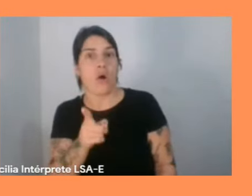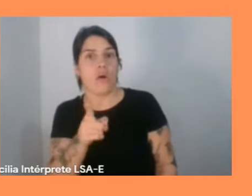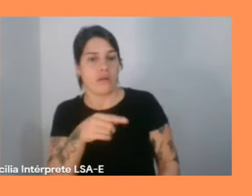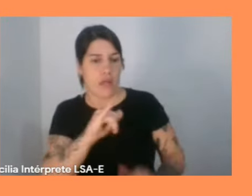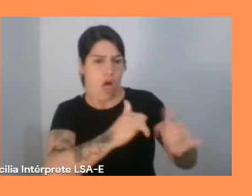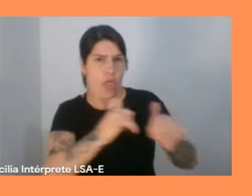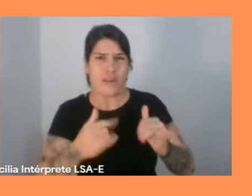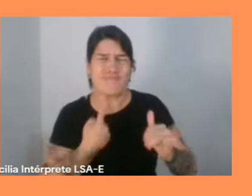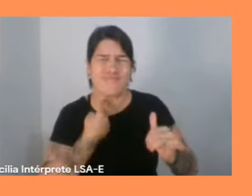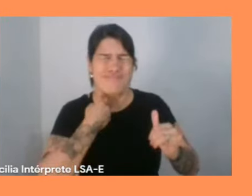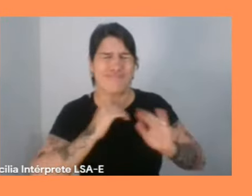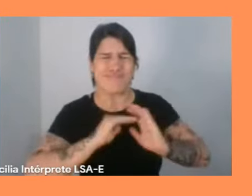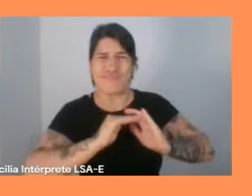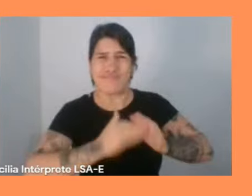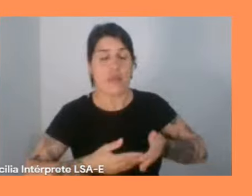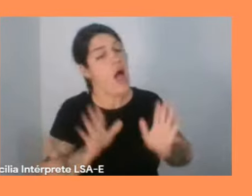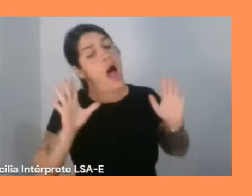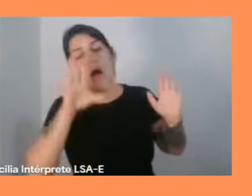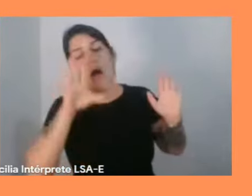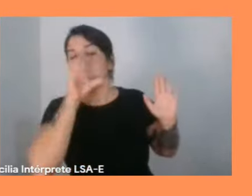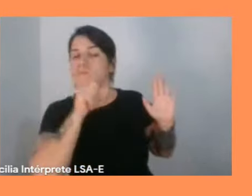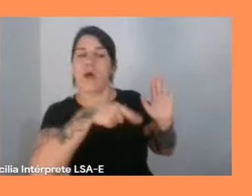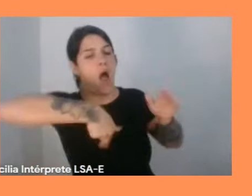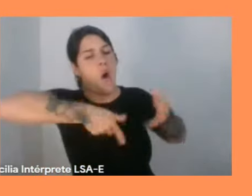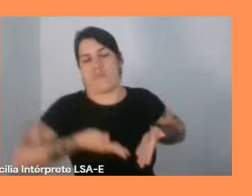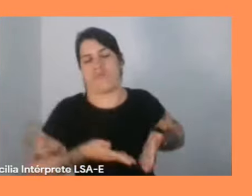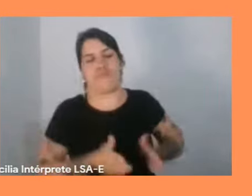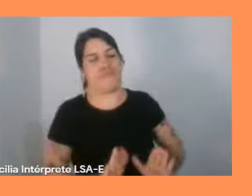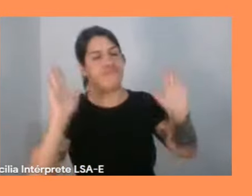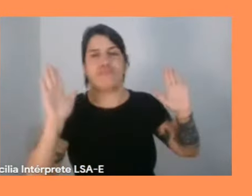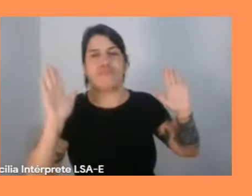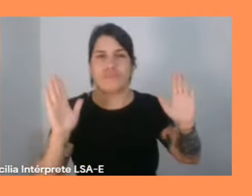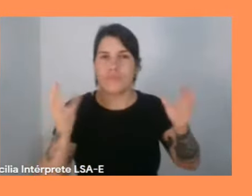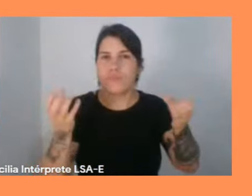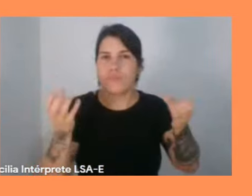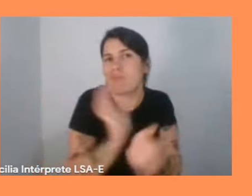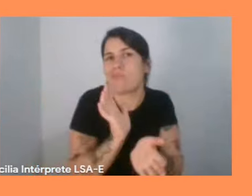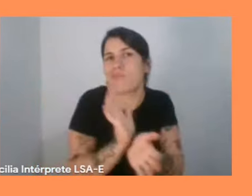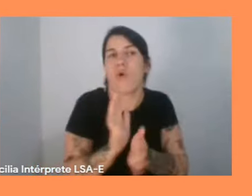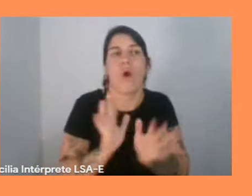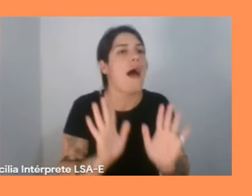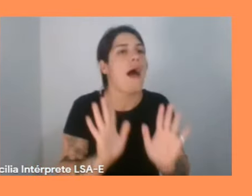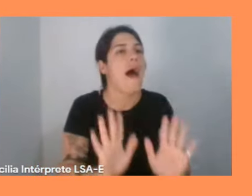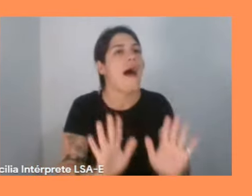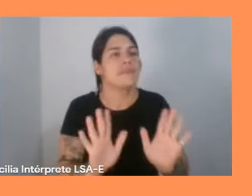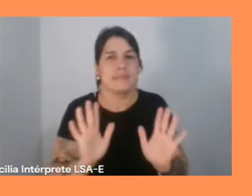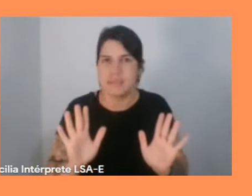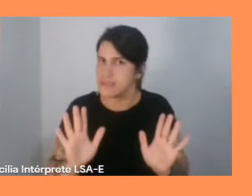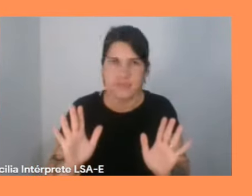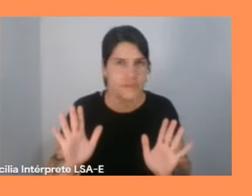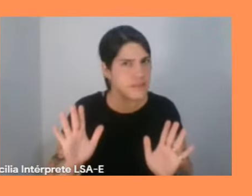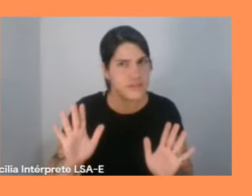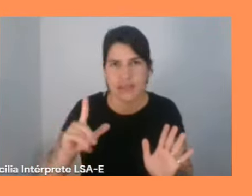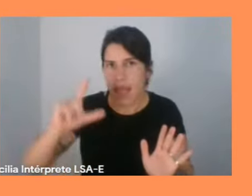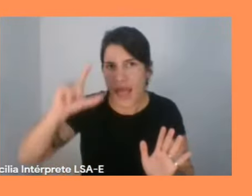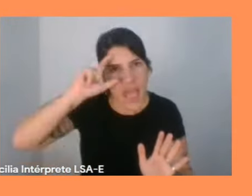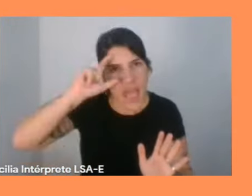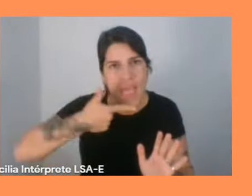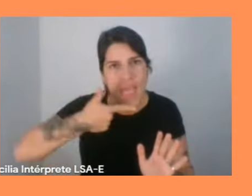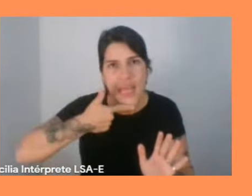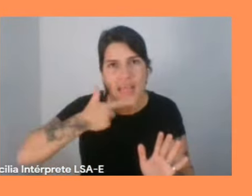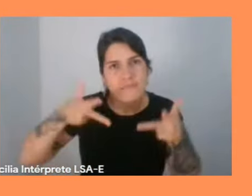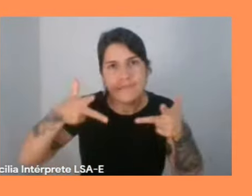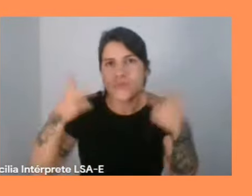ESI brinda las herramientas necesarias para que estudiantes puedan dar visibilidad a tantos años de abuso sexual